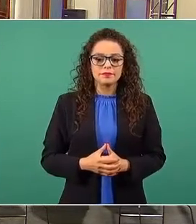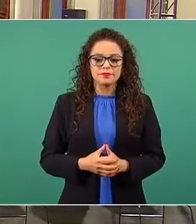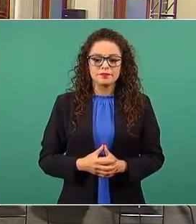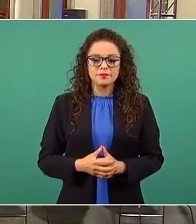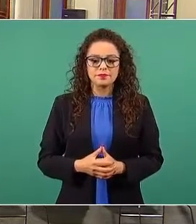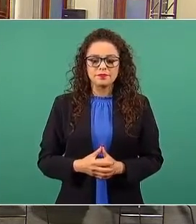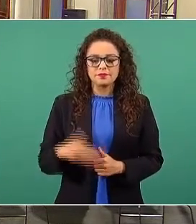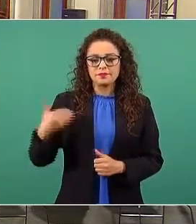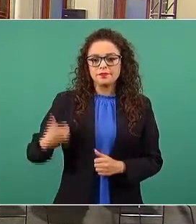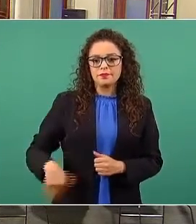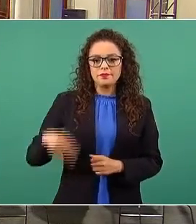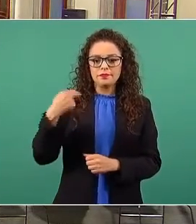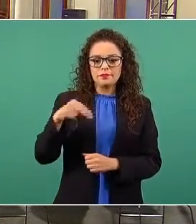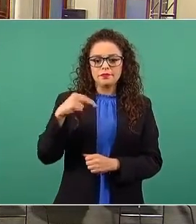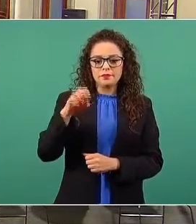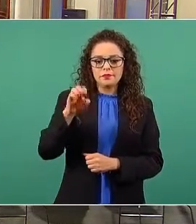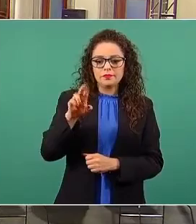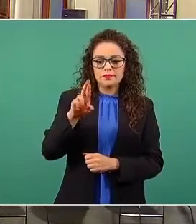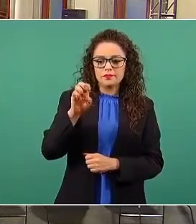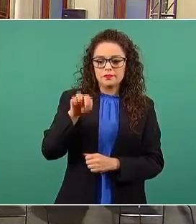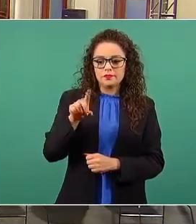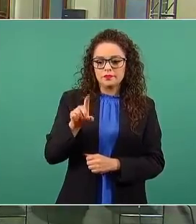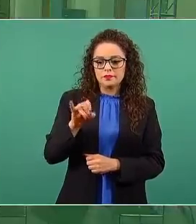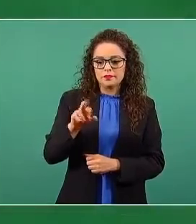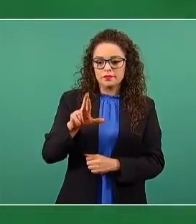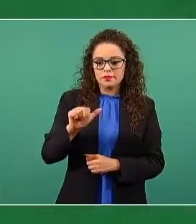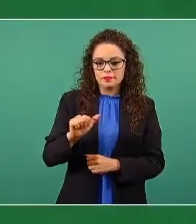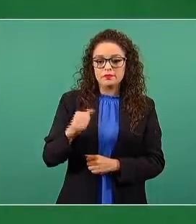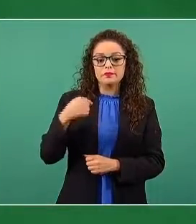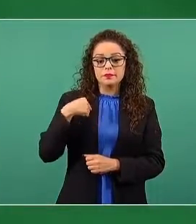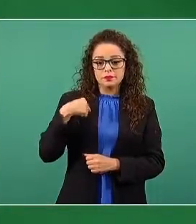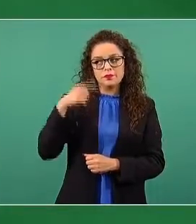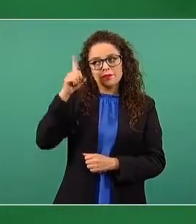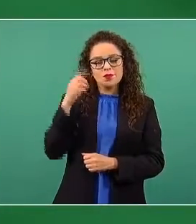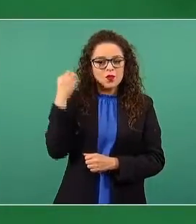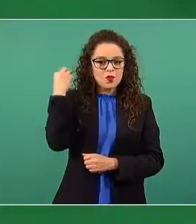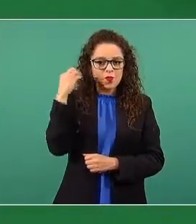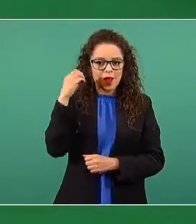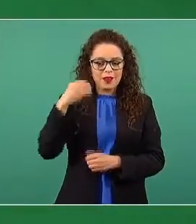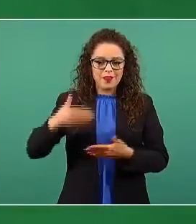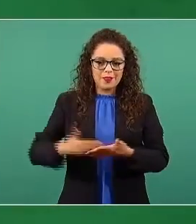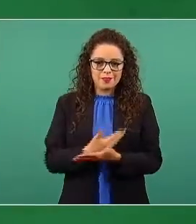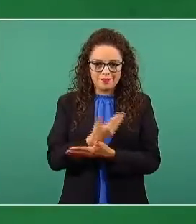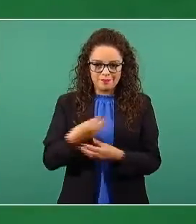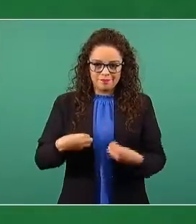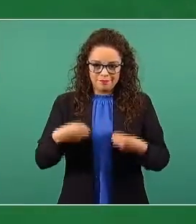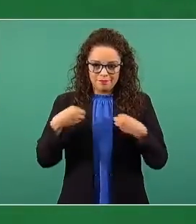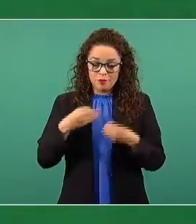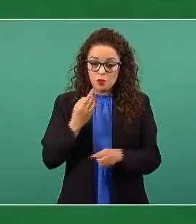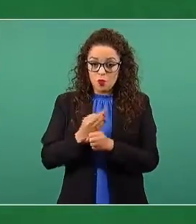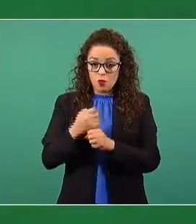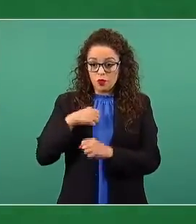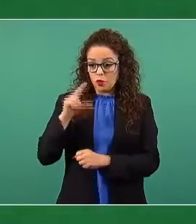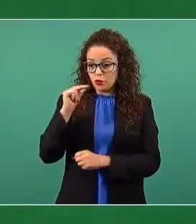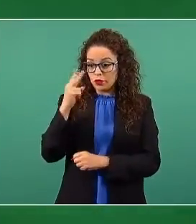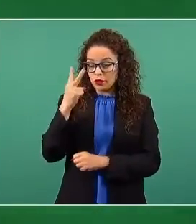Mi nombre es Heréndira Ramos Siga, soy de Oaxaca, tengo 82 años cumplidos